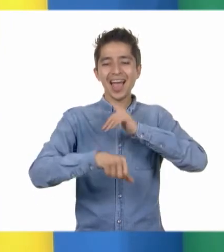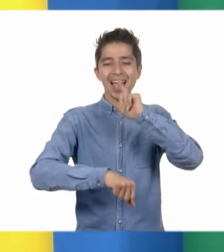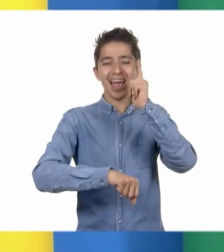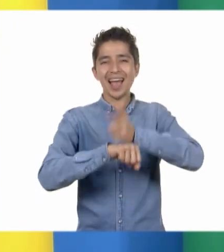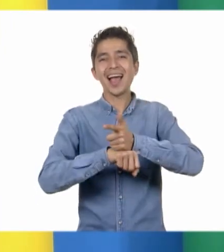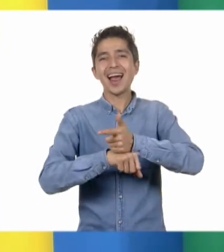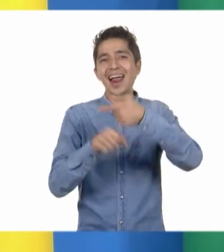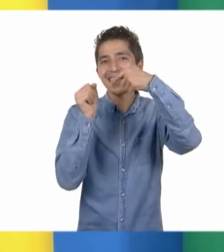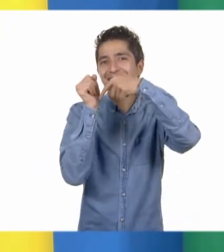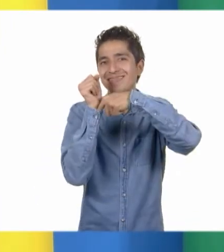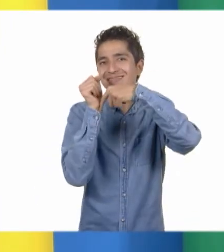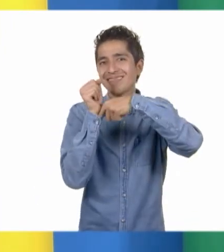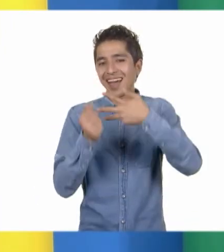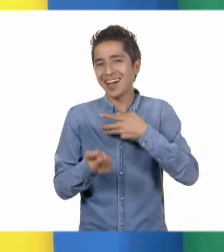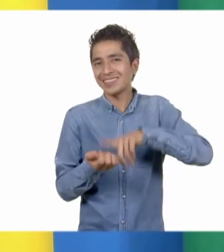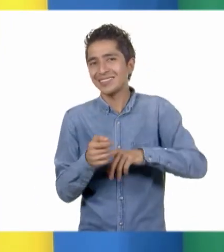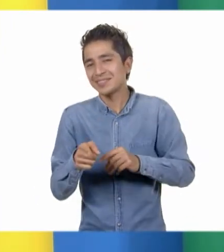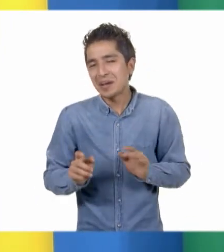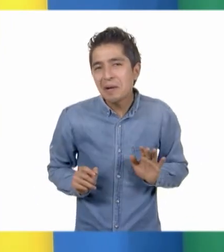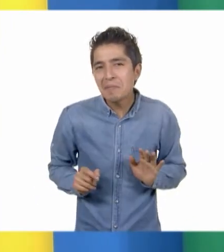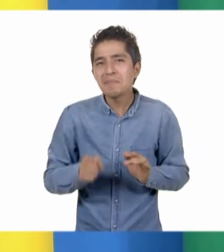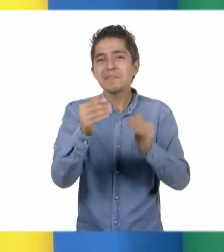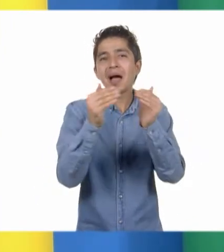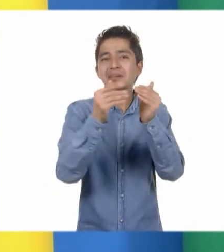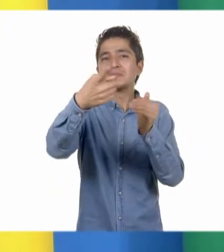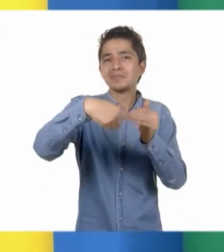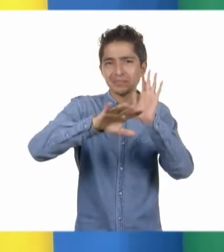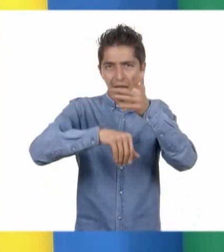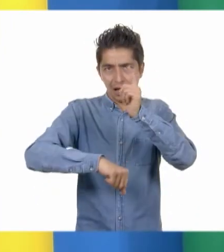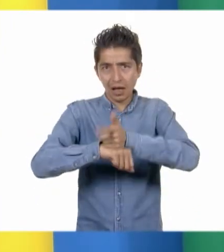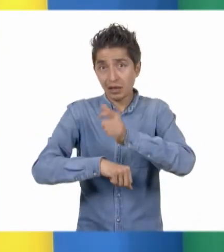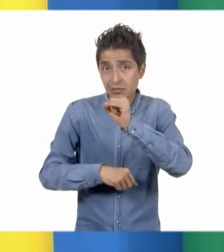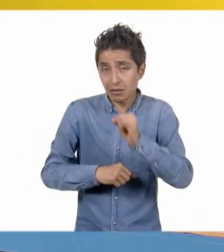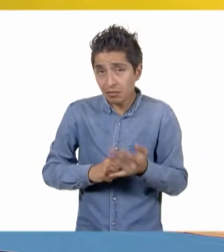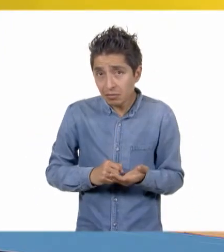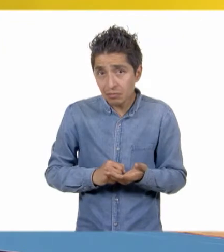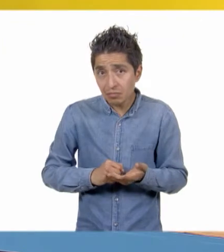estaban escondidos en medio. ¿Ustedes en casa ya los encontraron también?